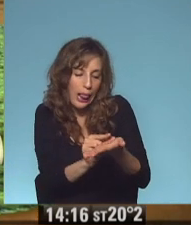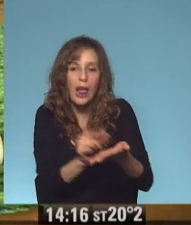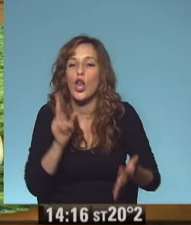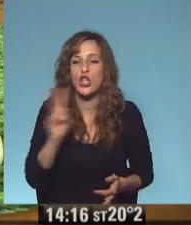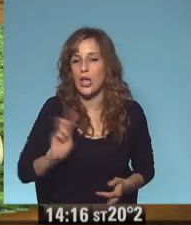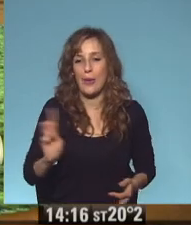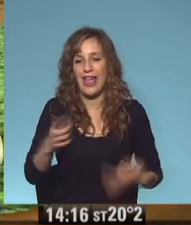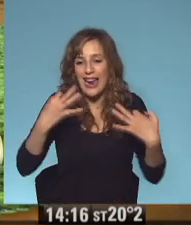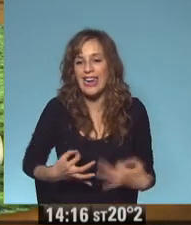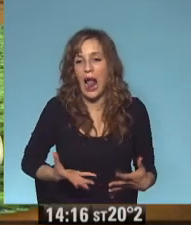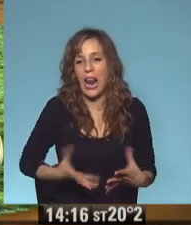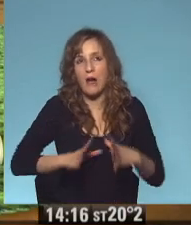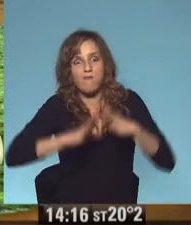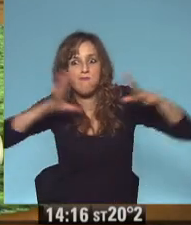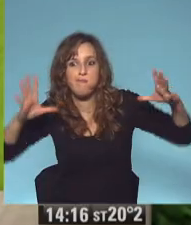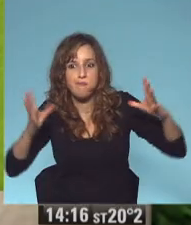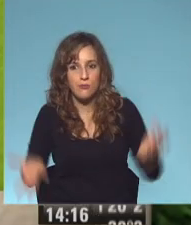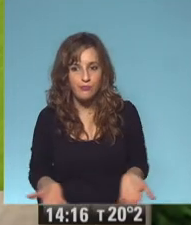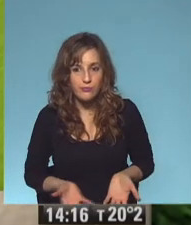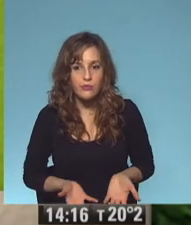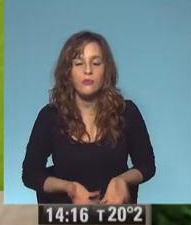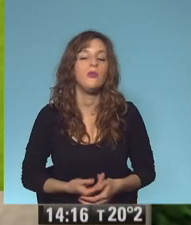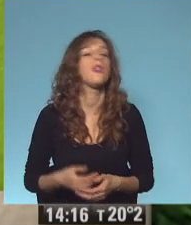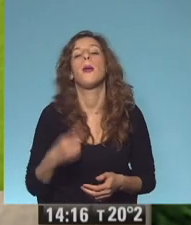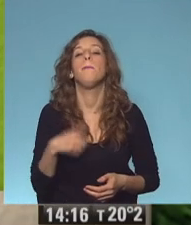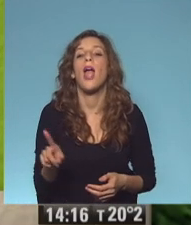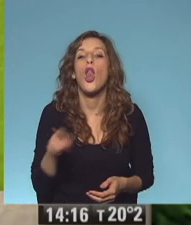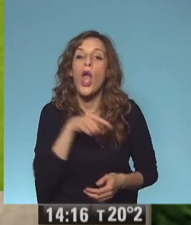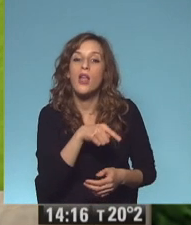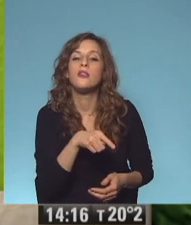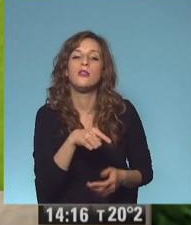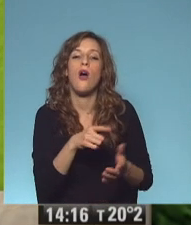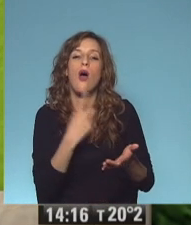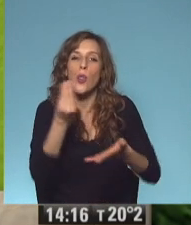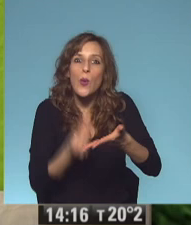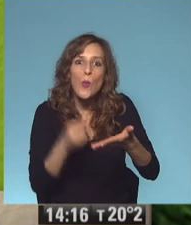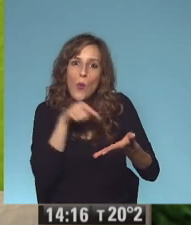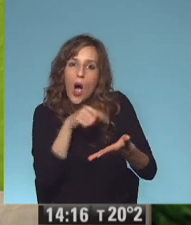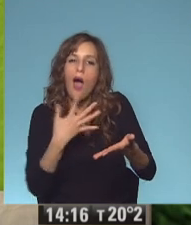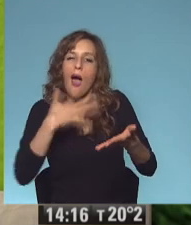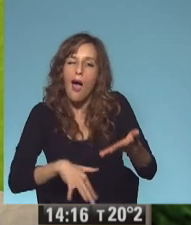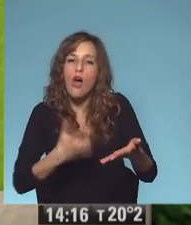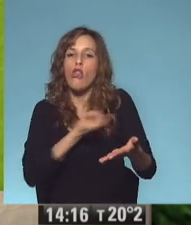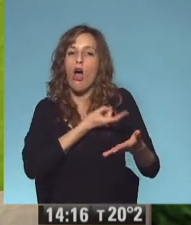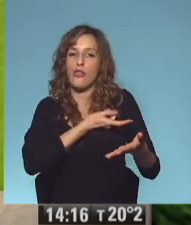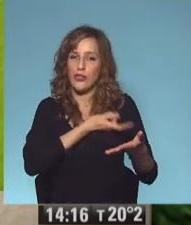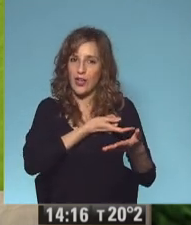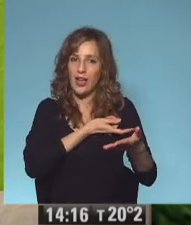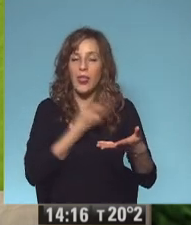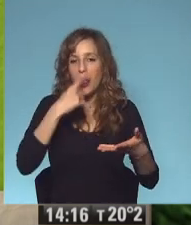cosas. ¿Ah, no? No, pero sirve para que sepamos dónde está cada cosa y para no perdernos en el